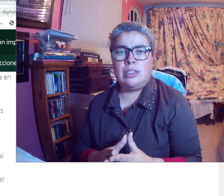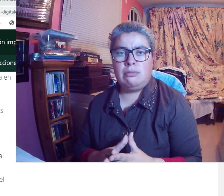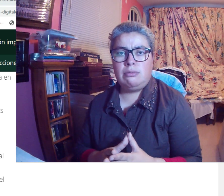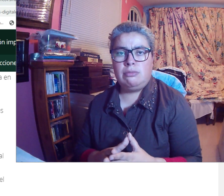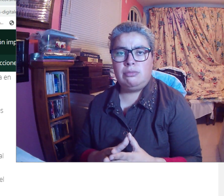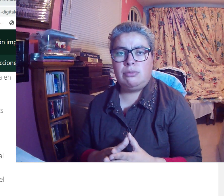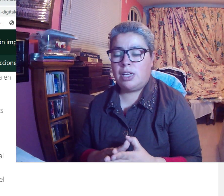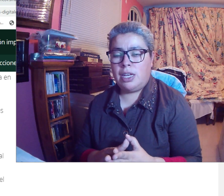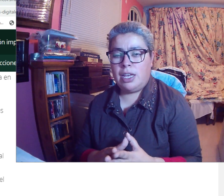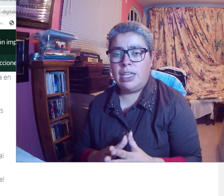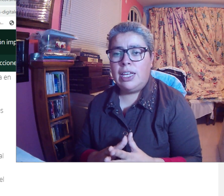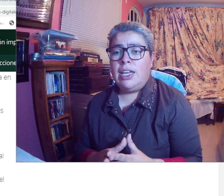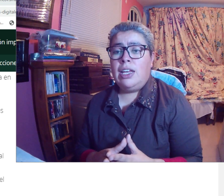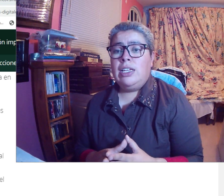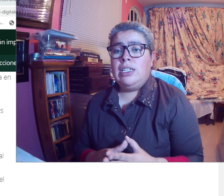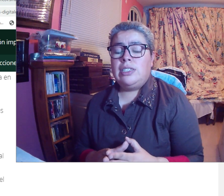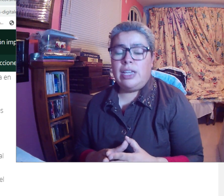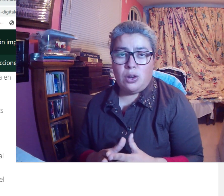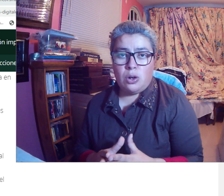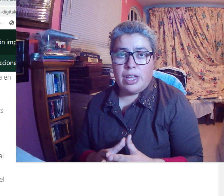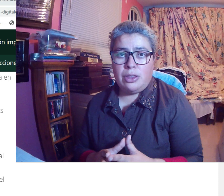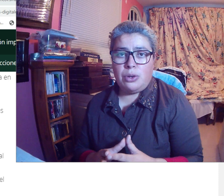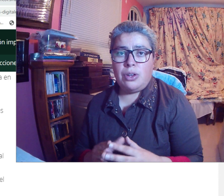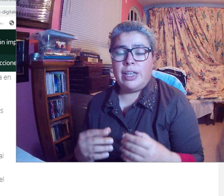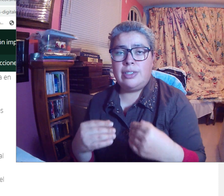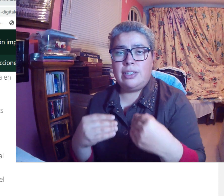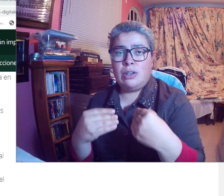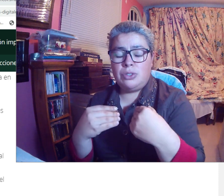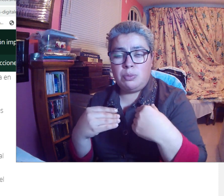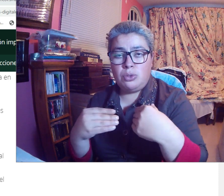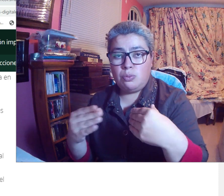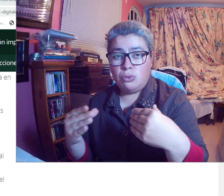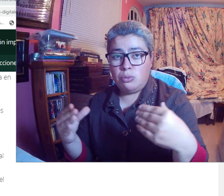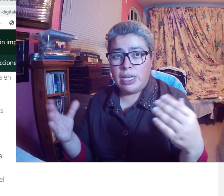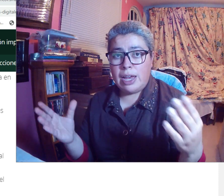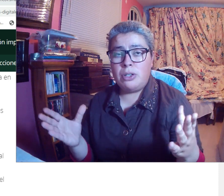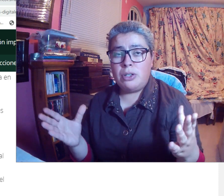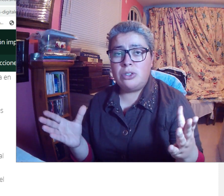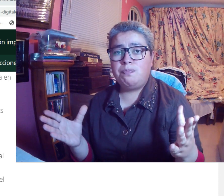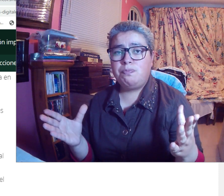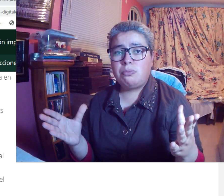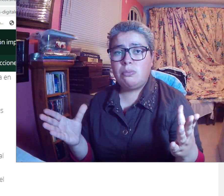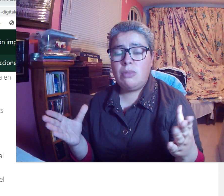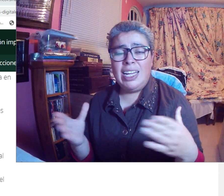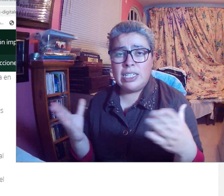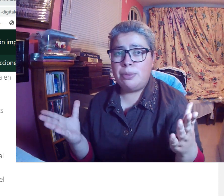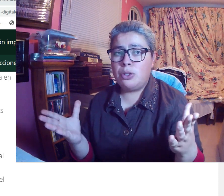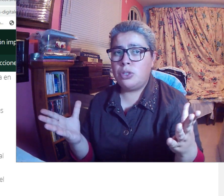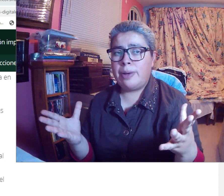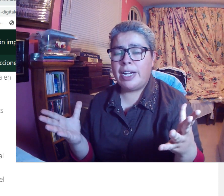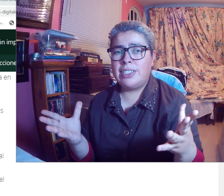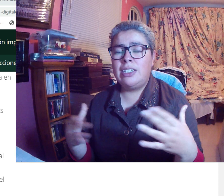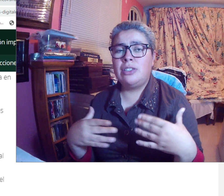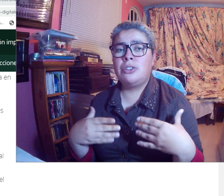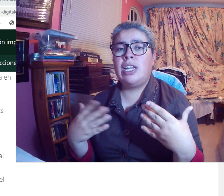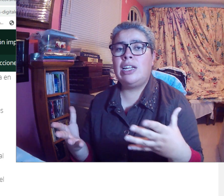TICAT. ¿Ok? Siguen colocando conceptos muy, muy amplios. El cerebro no